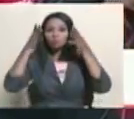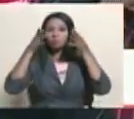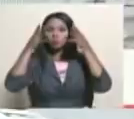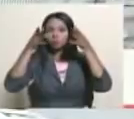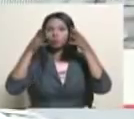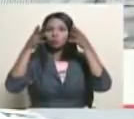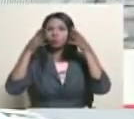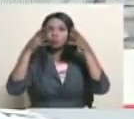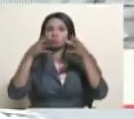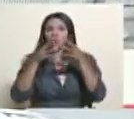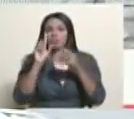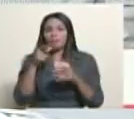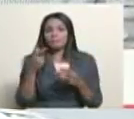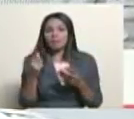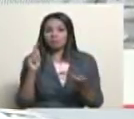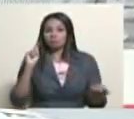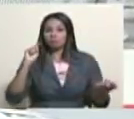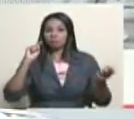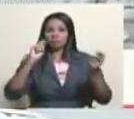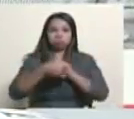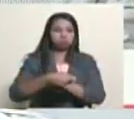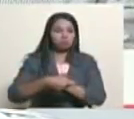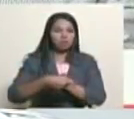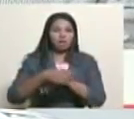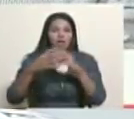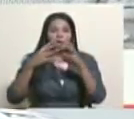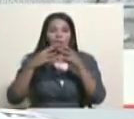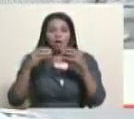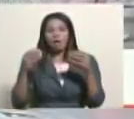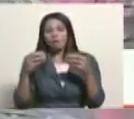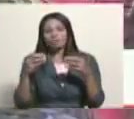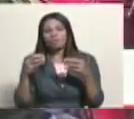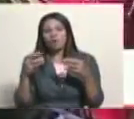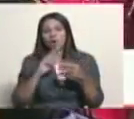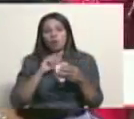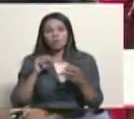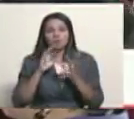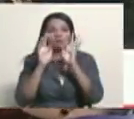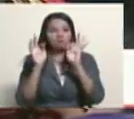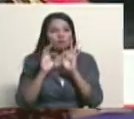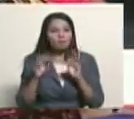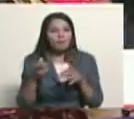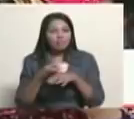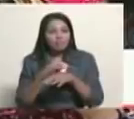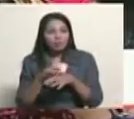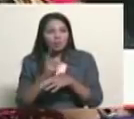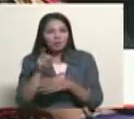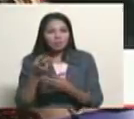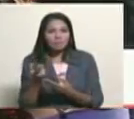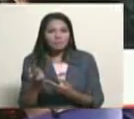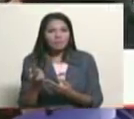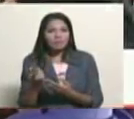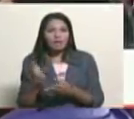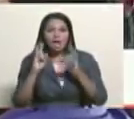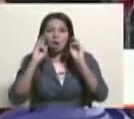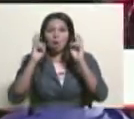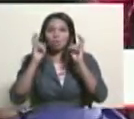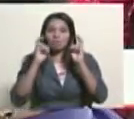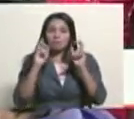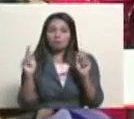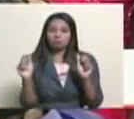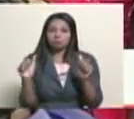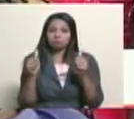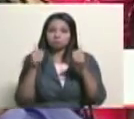Demos un vuelco a nuestras metodologías de gobierno y a los temas